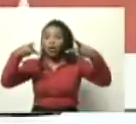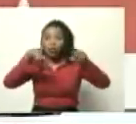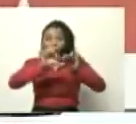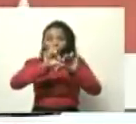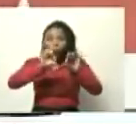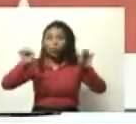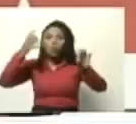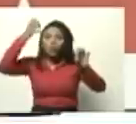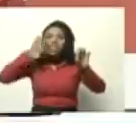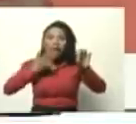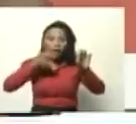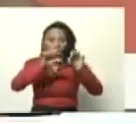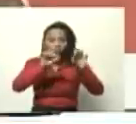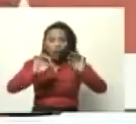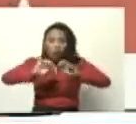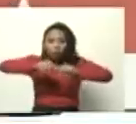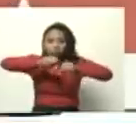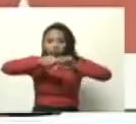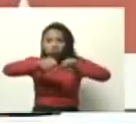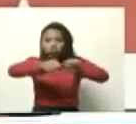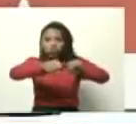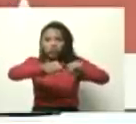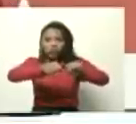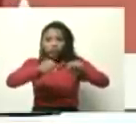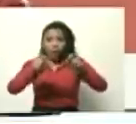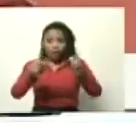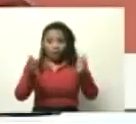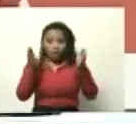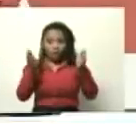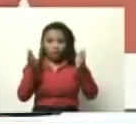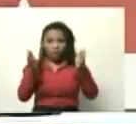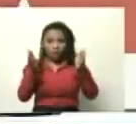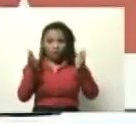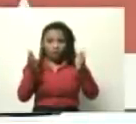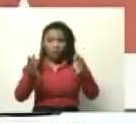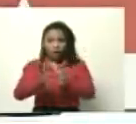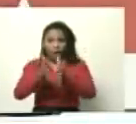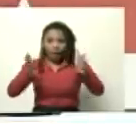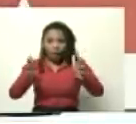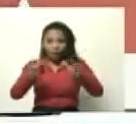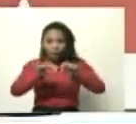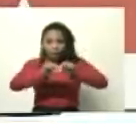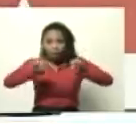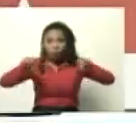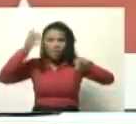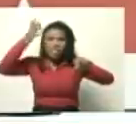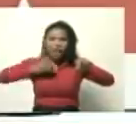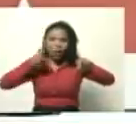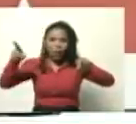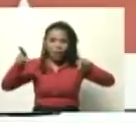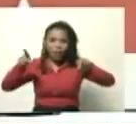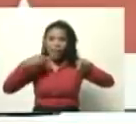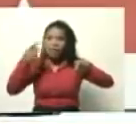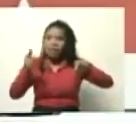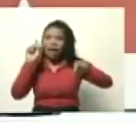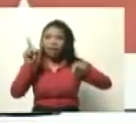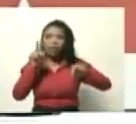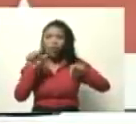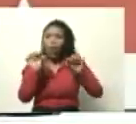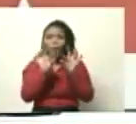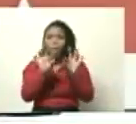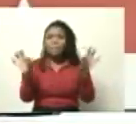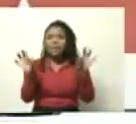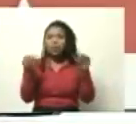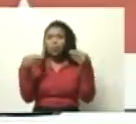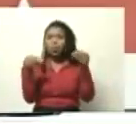en periódico, y se metía un pedazo de cabilla así. Por eso le decían cabillero, no es que era un palito